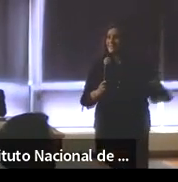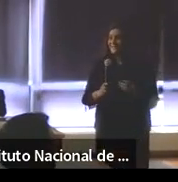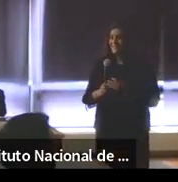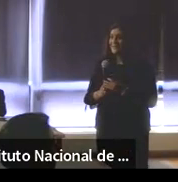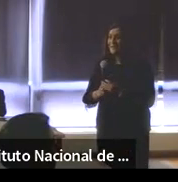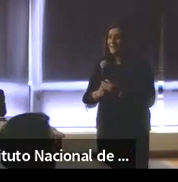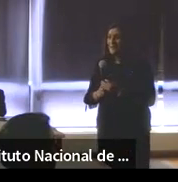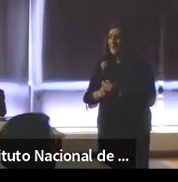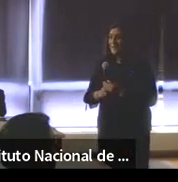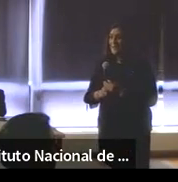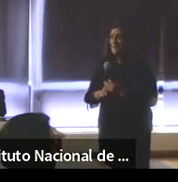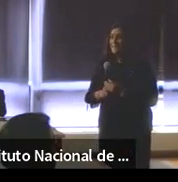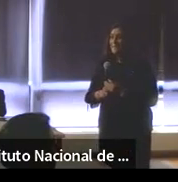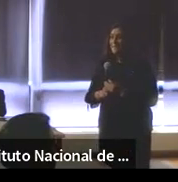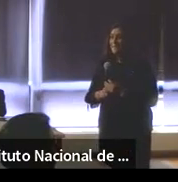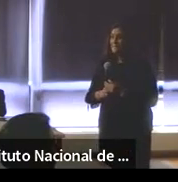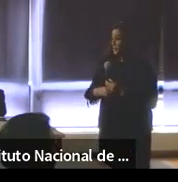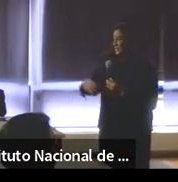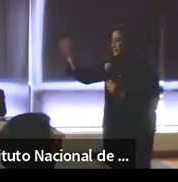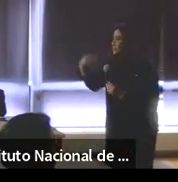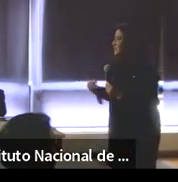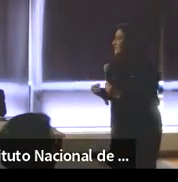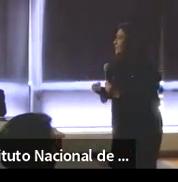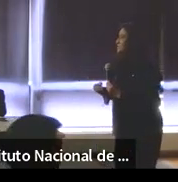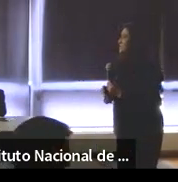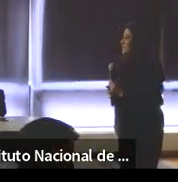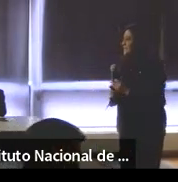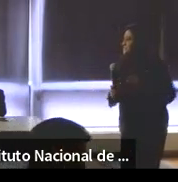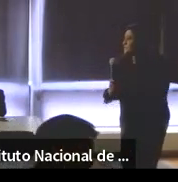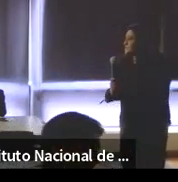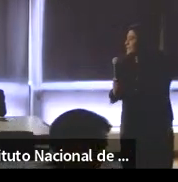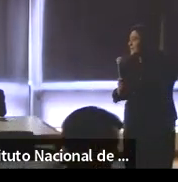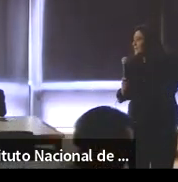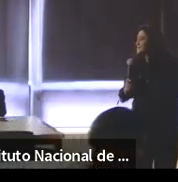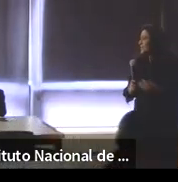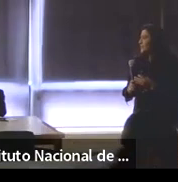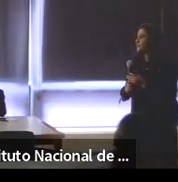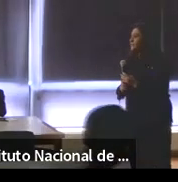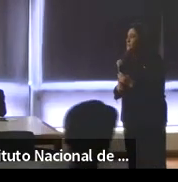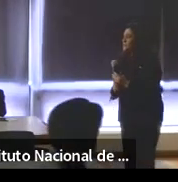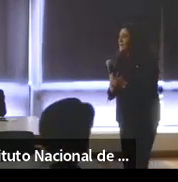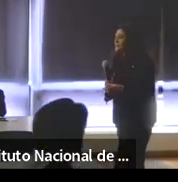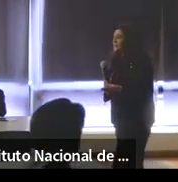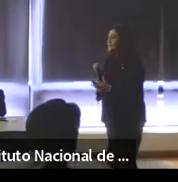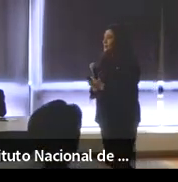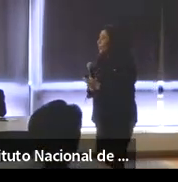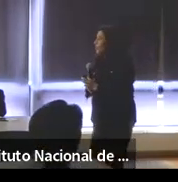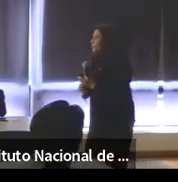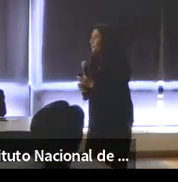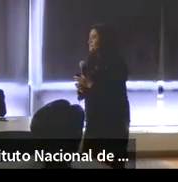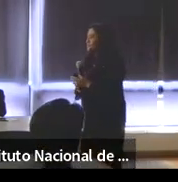quién eres Porque si tú te reconoces quién eres pues puedes saber qué es lo que puede solucionar